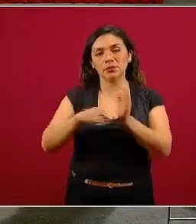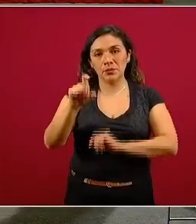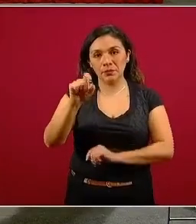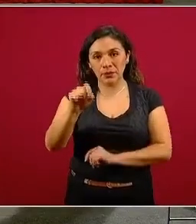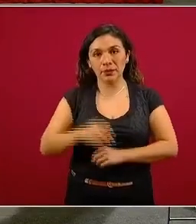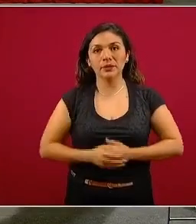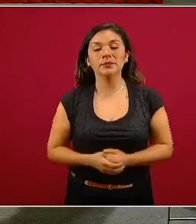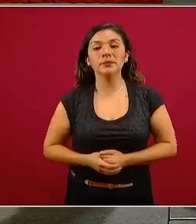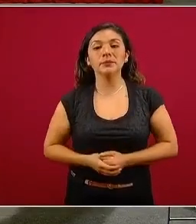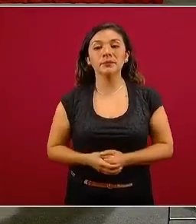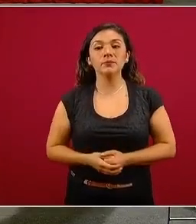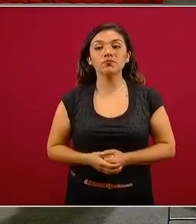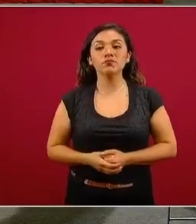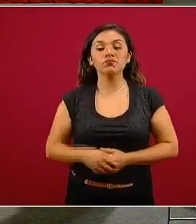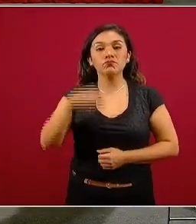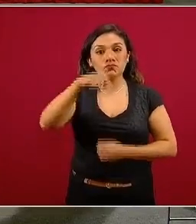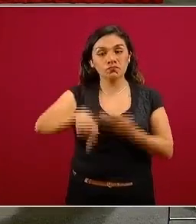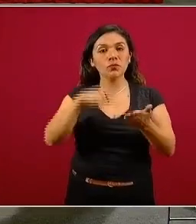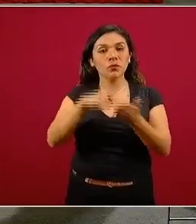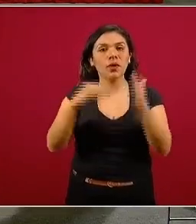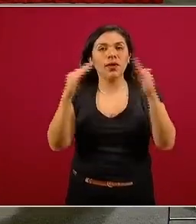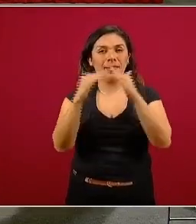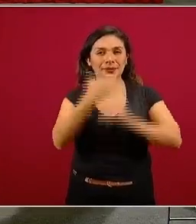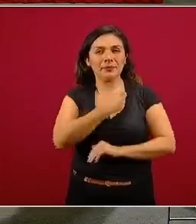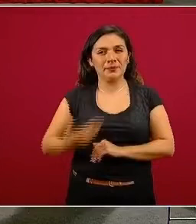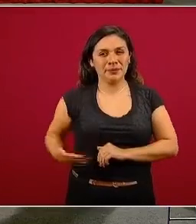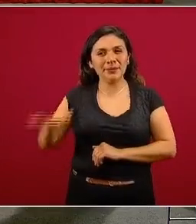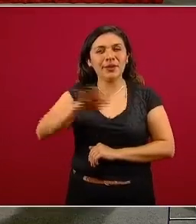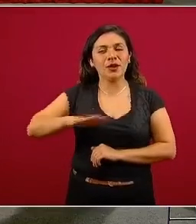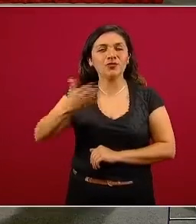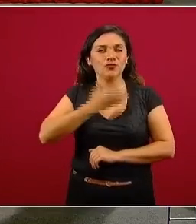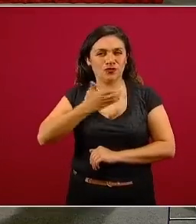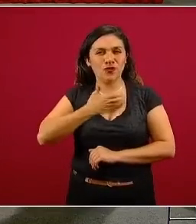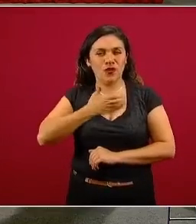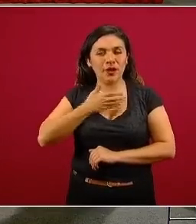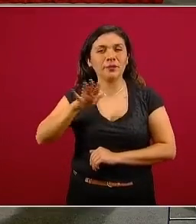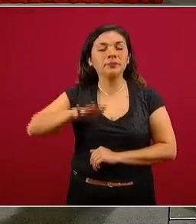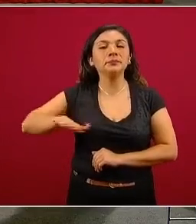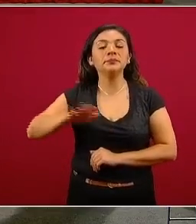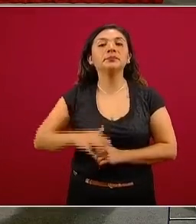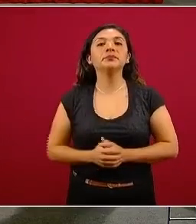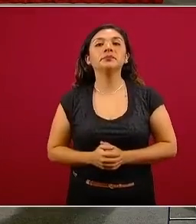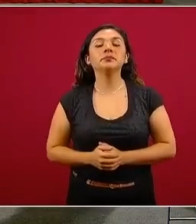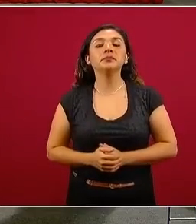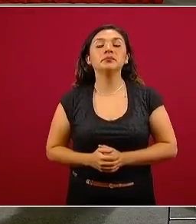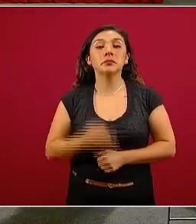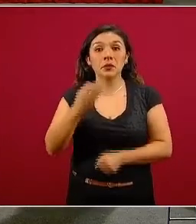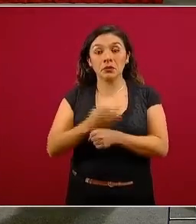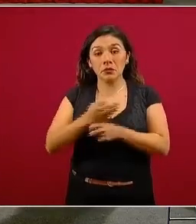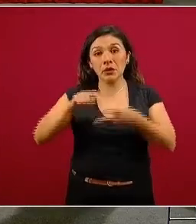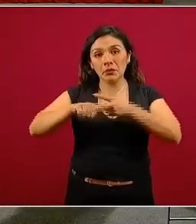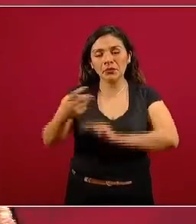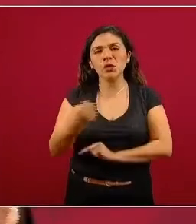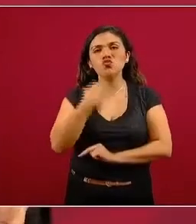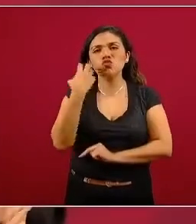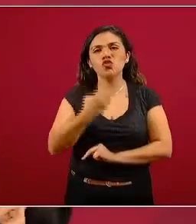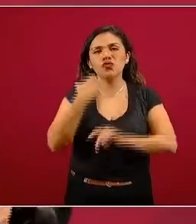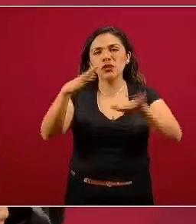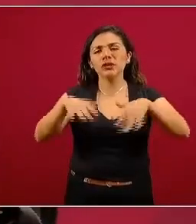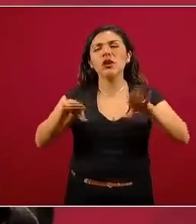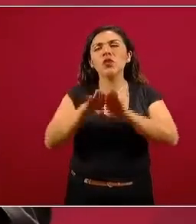2020 y estamos en el Palacio Nacional de México, en la Ciudad de México. Vamos a iniciar la conferencia de prensa diaria